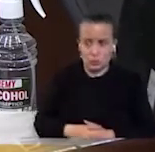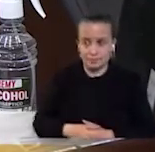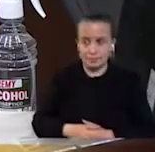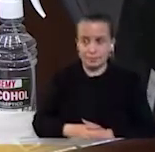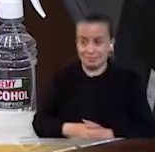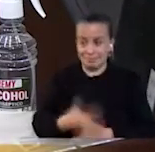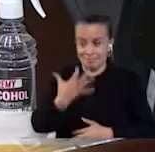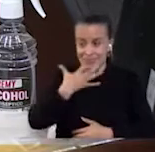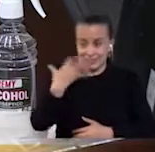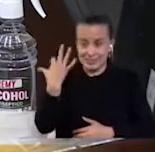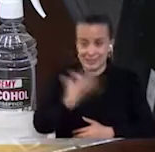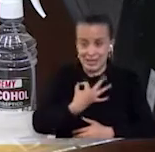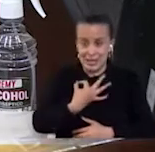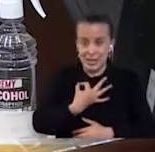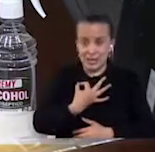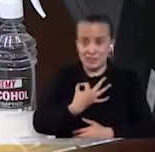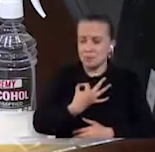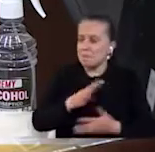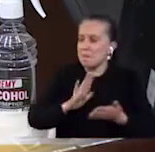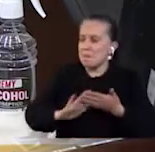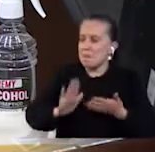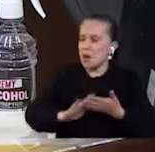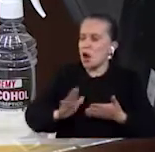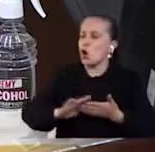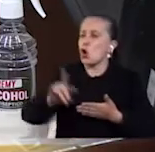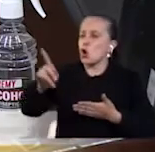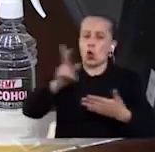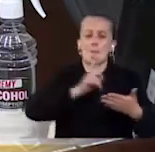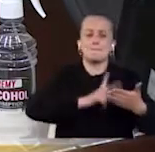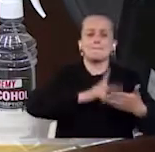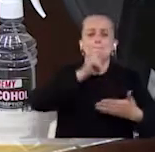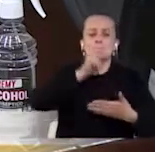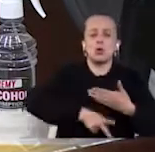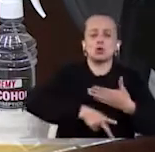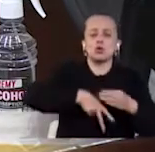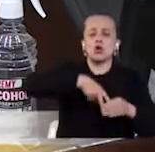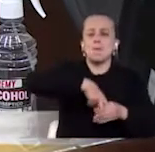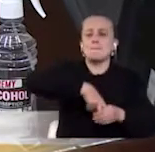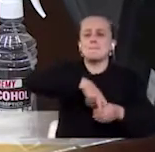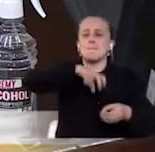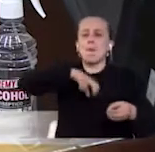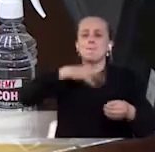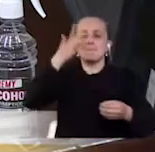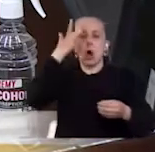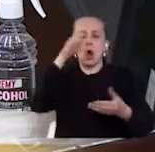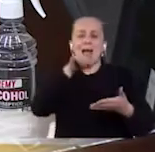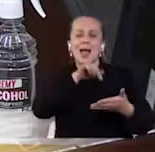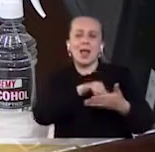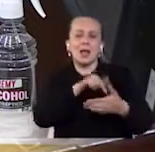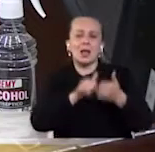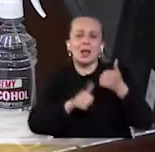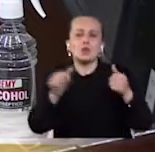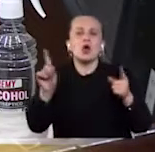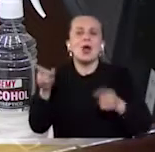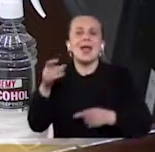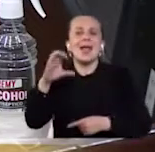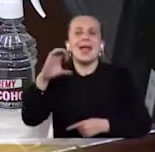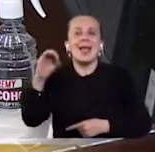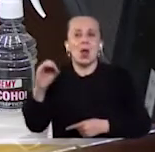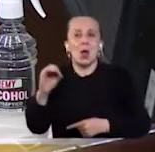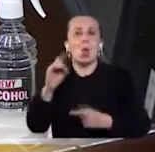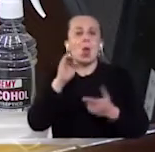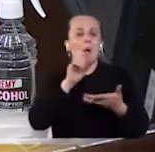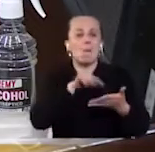cierto, ¿por qué se retiró del proyecto el tema de la georreferenciación?